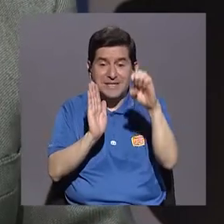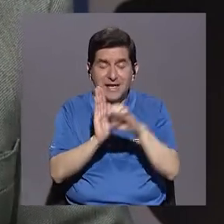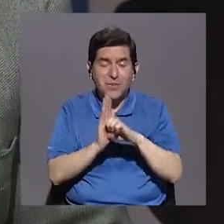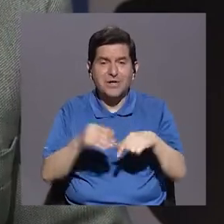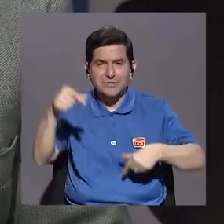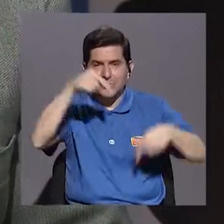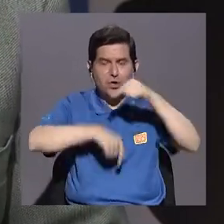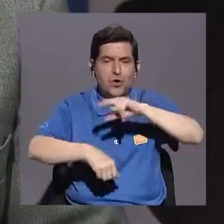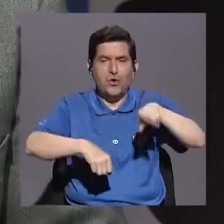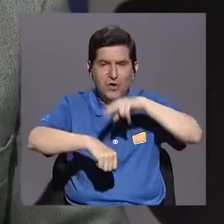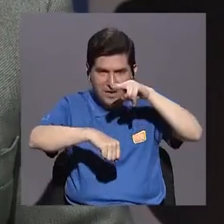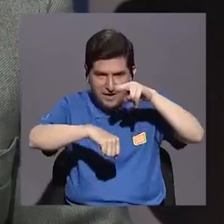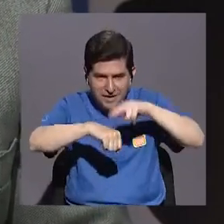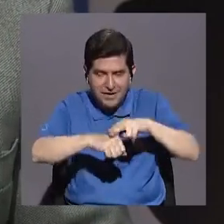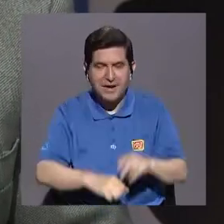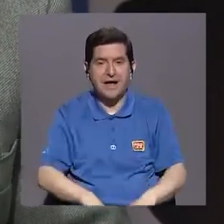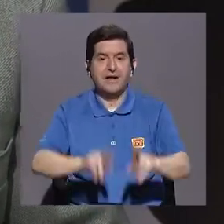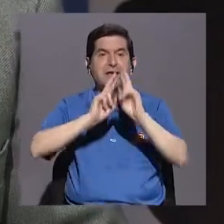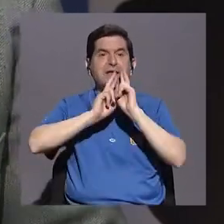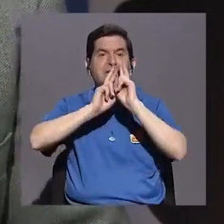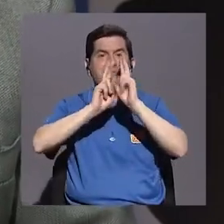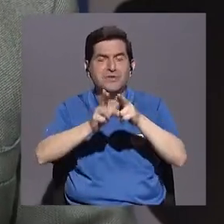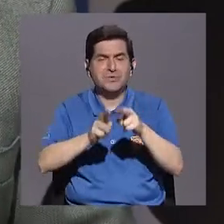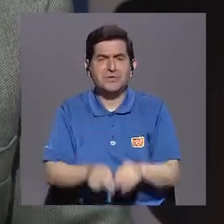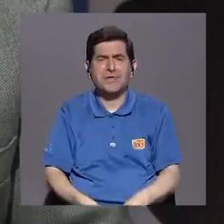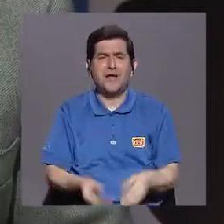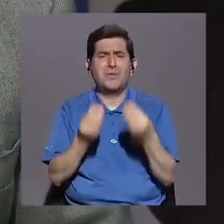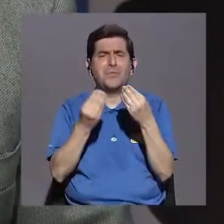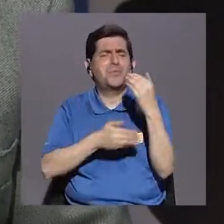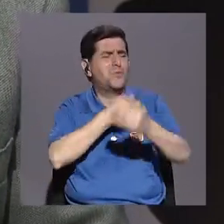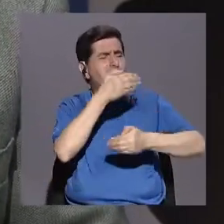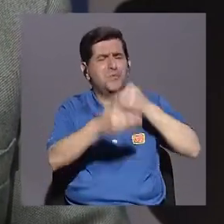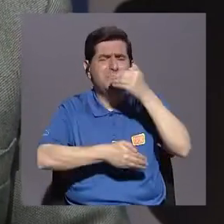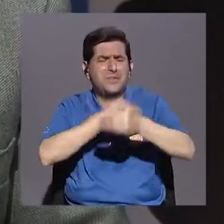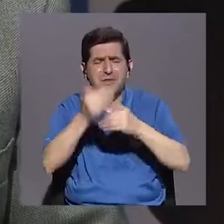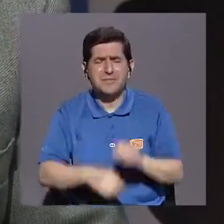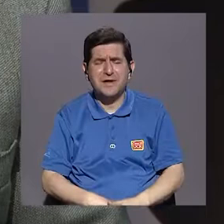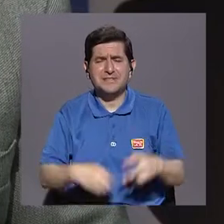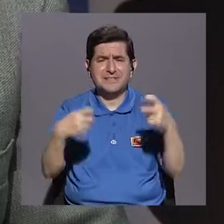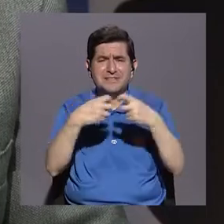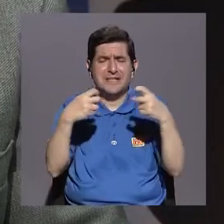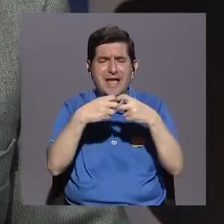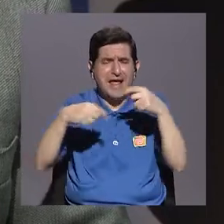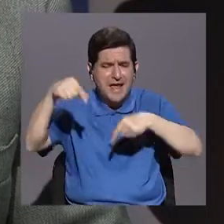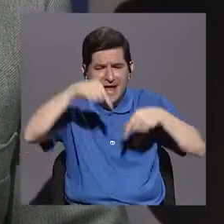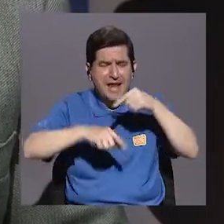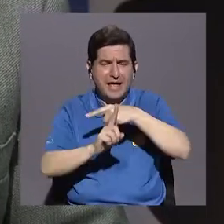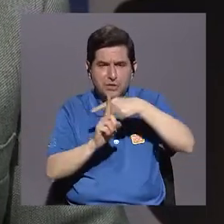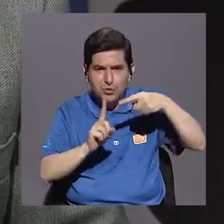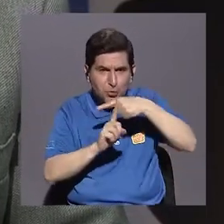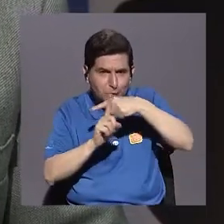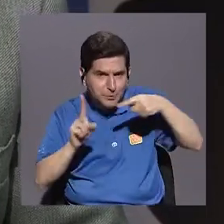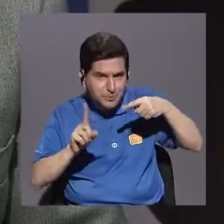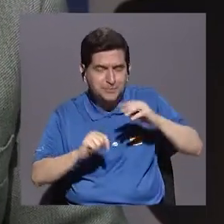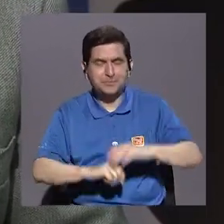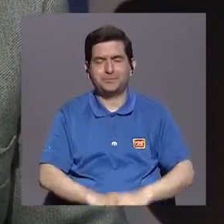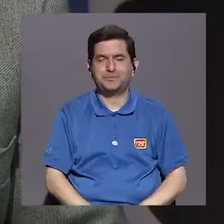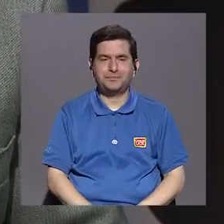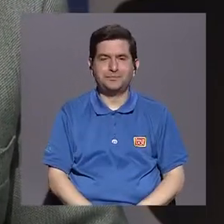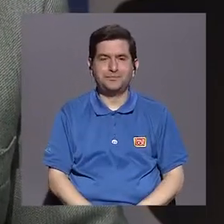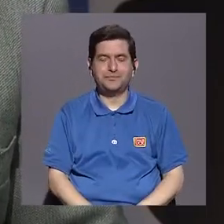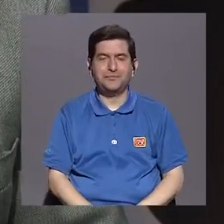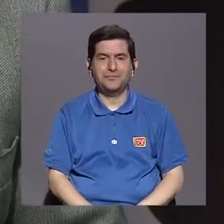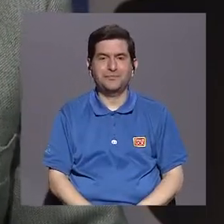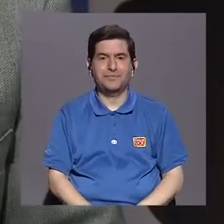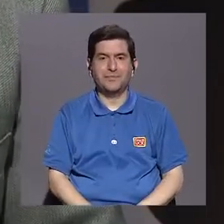que es el resultado de muchos procesos electroquímicos intermedios y resulta que no es